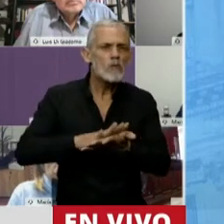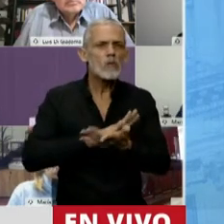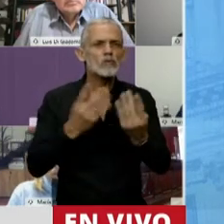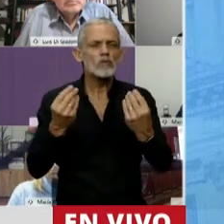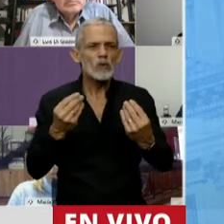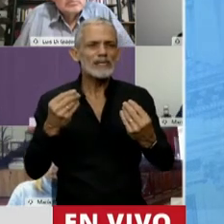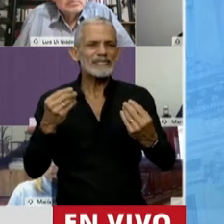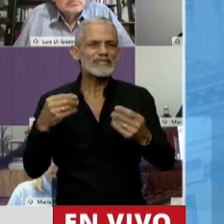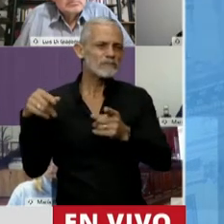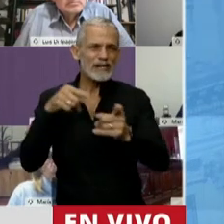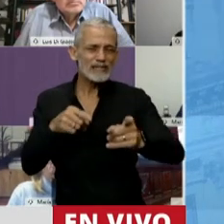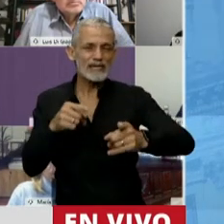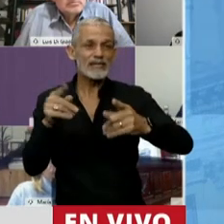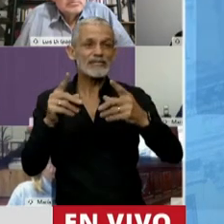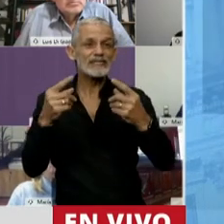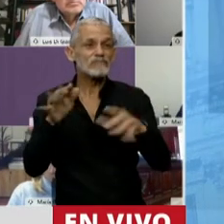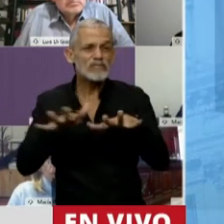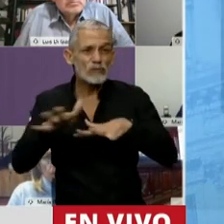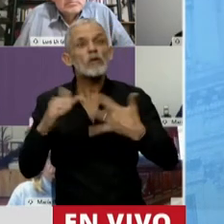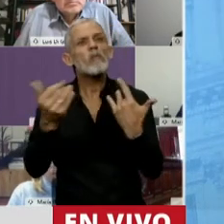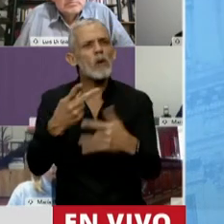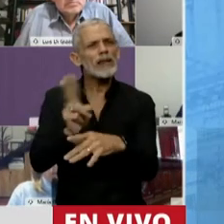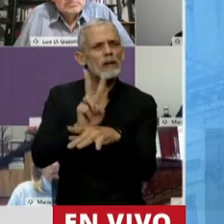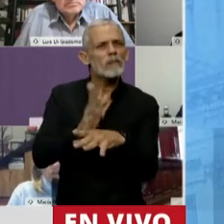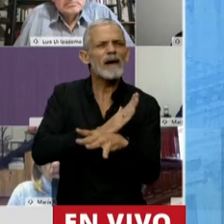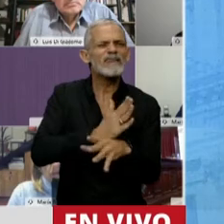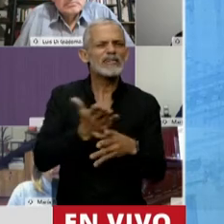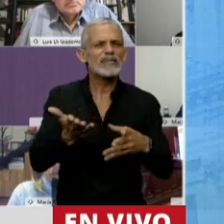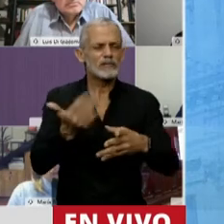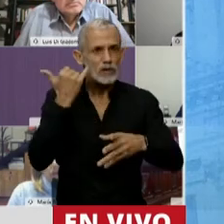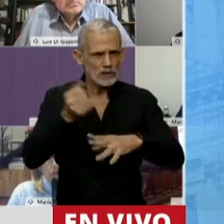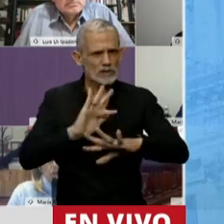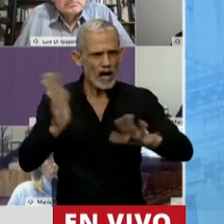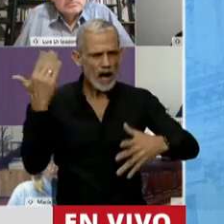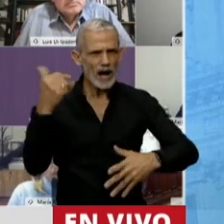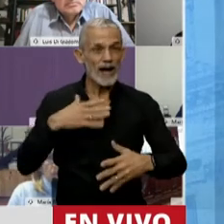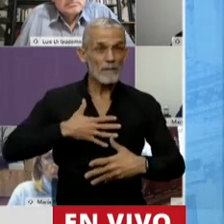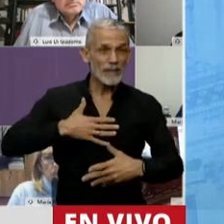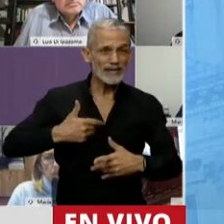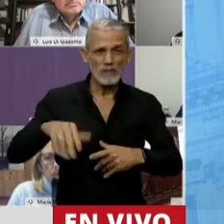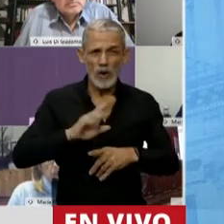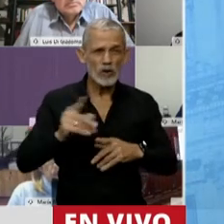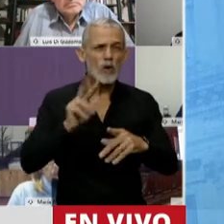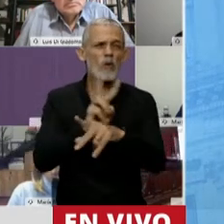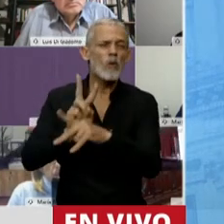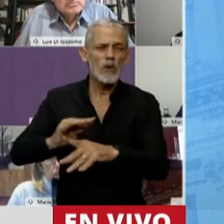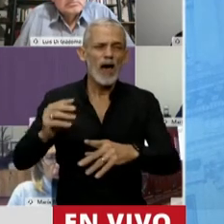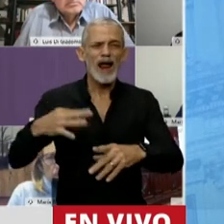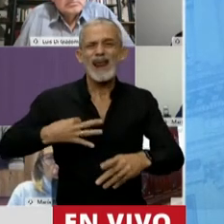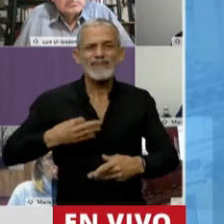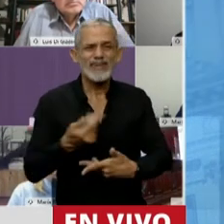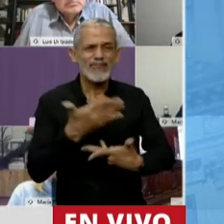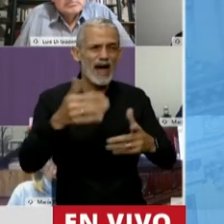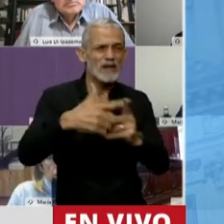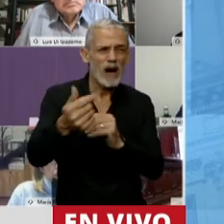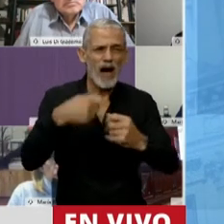de situaciones que se pueden prevenir? Amén de que eso no ya está contemplado y de que el patrimonio, además, biocultural, como hemos dicho,